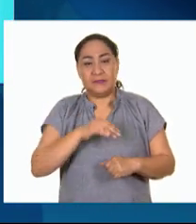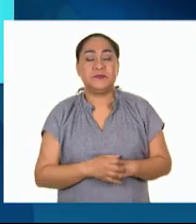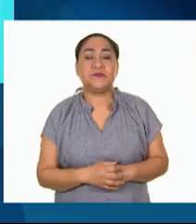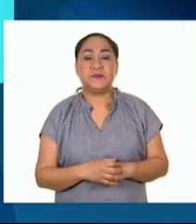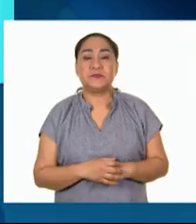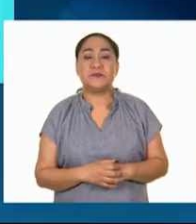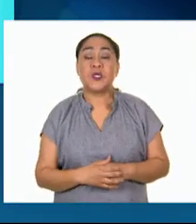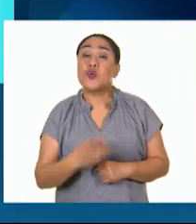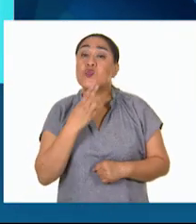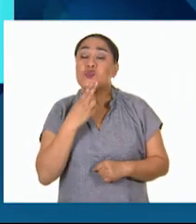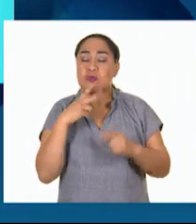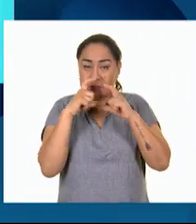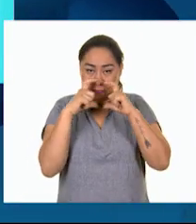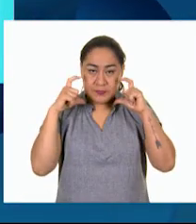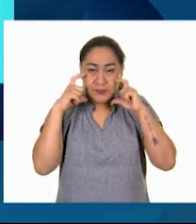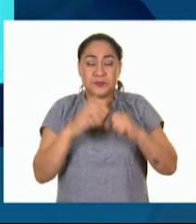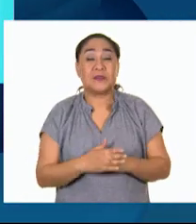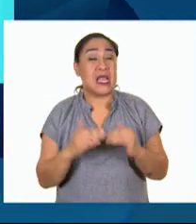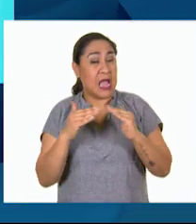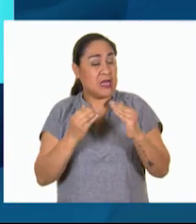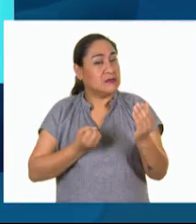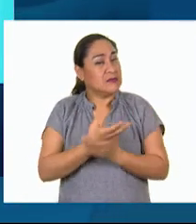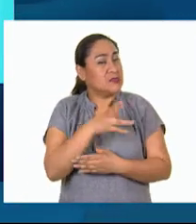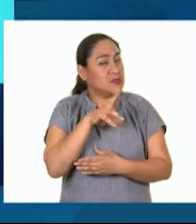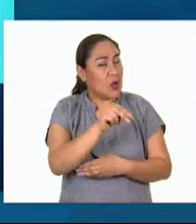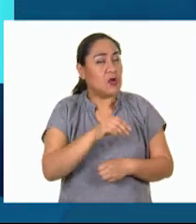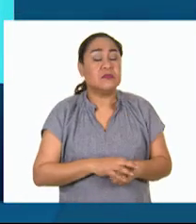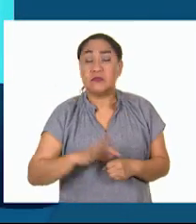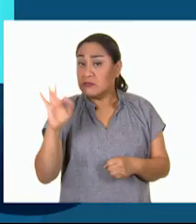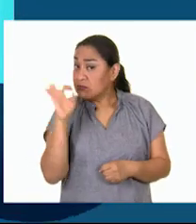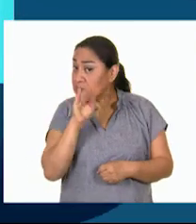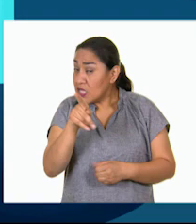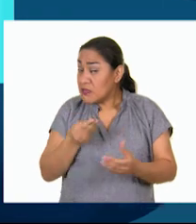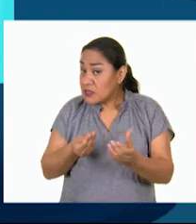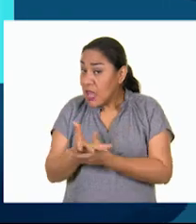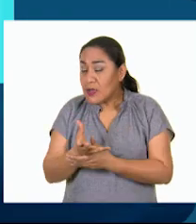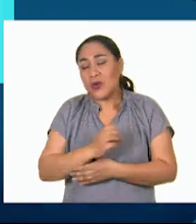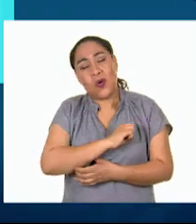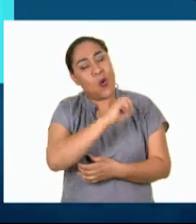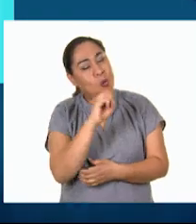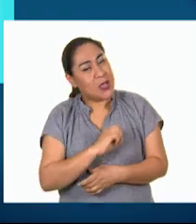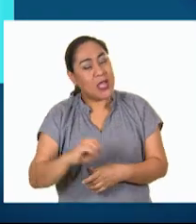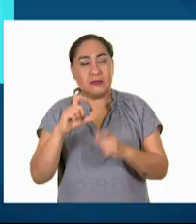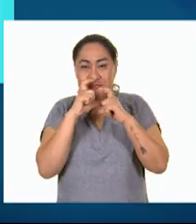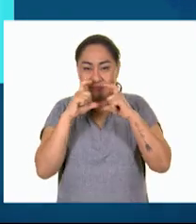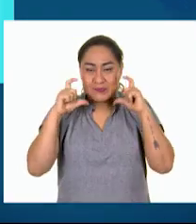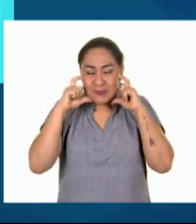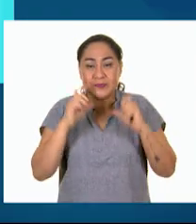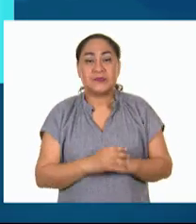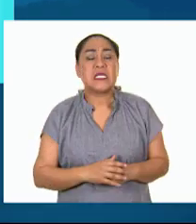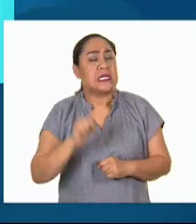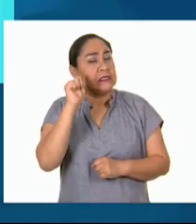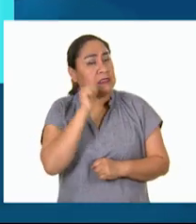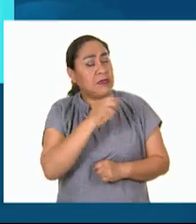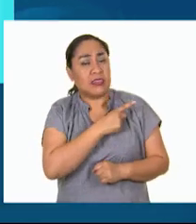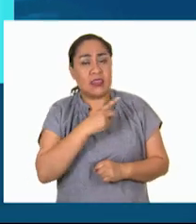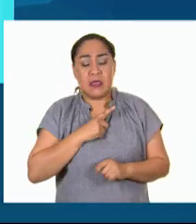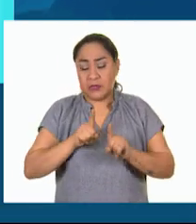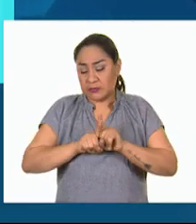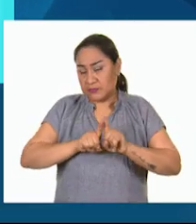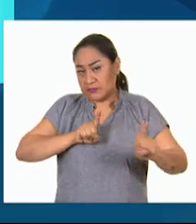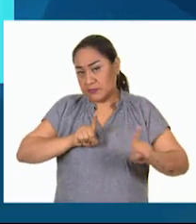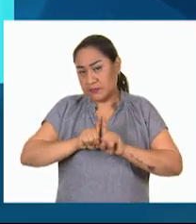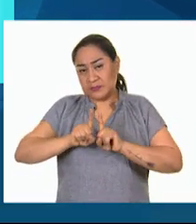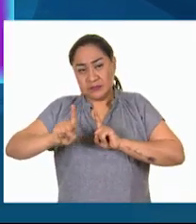Utiliza cubrebocas, no salgas de casa. Si tienes que hacerlo, recuerda que es obligatorio utilizarlo. Mantén una distancia mínima de